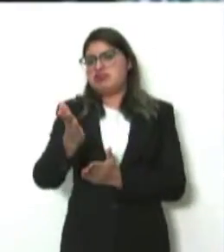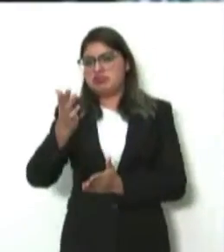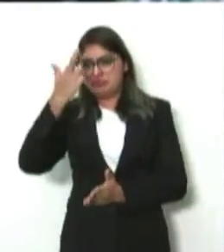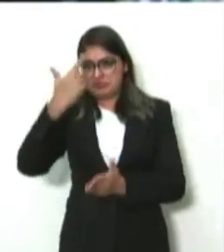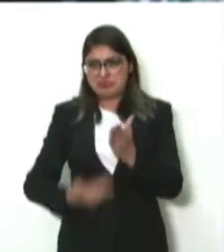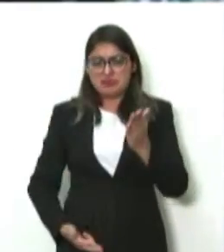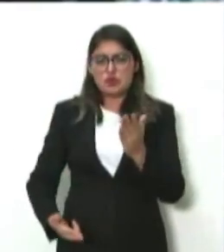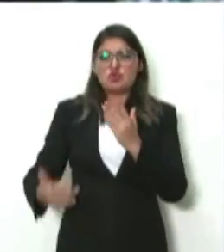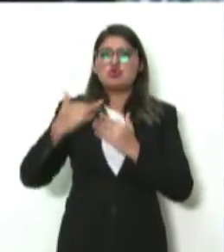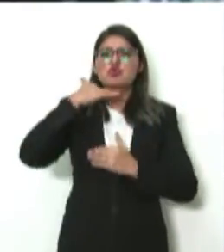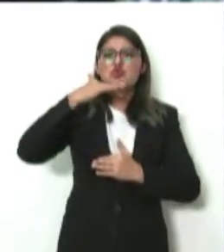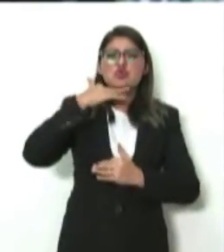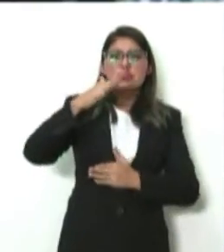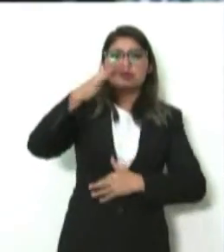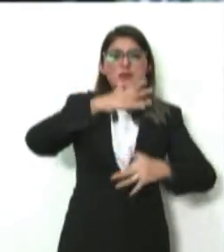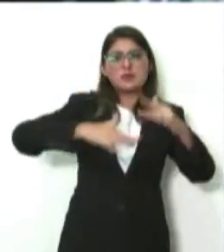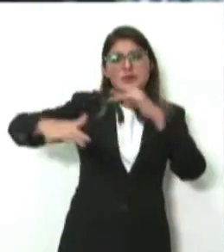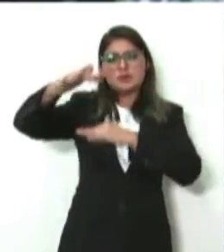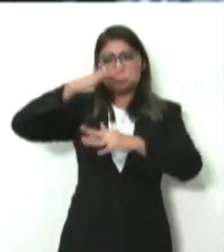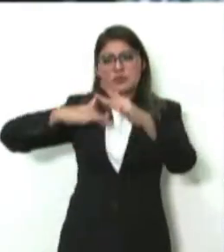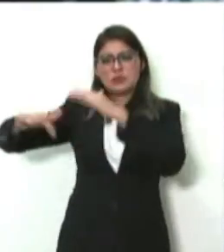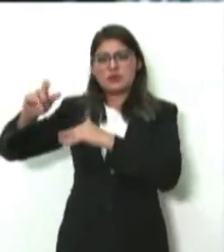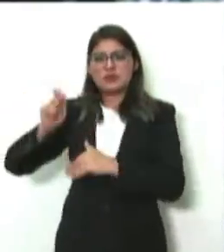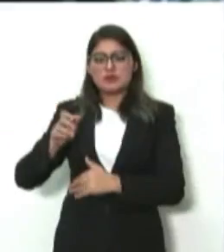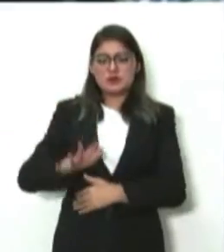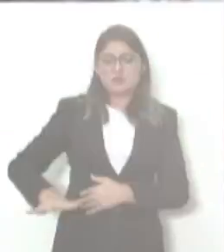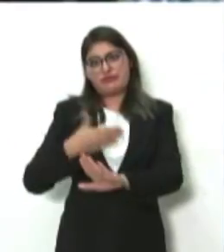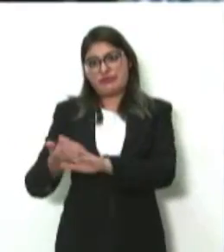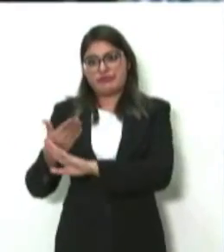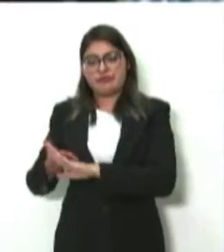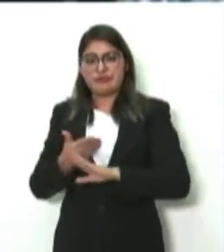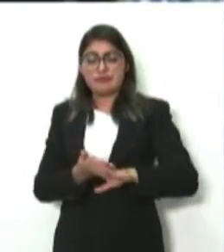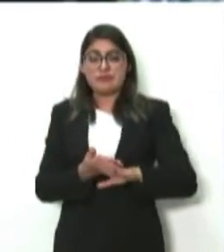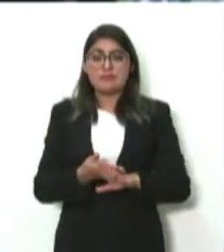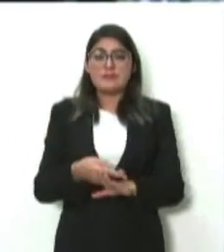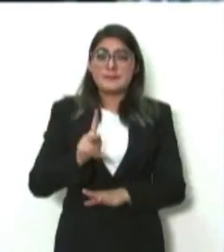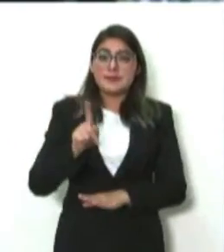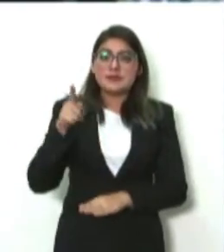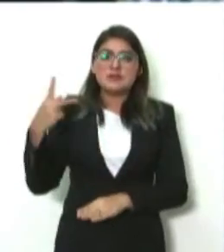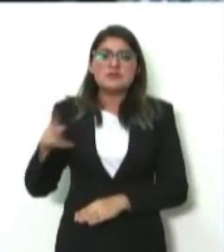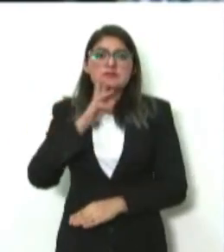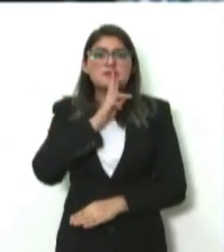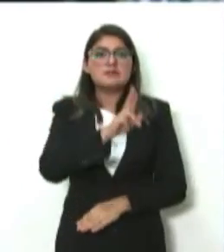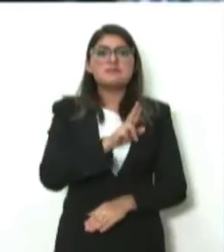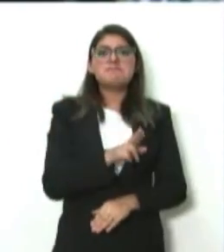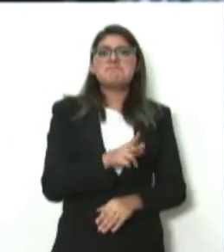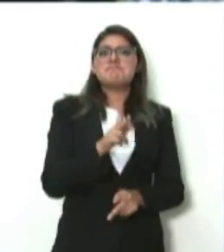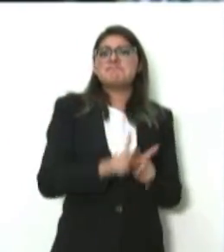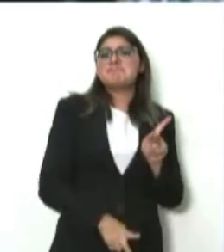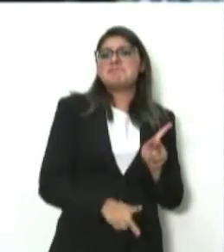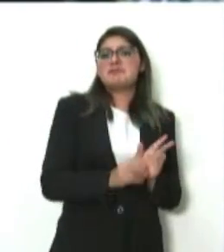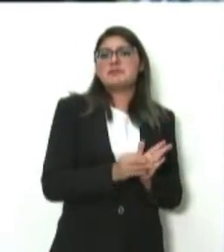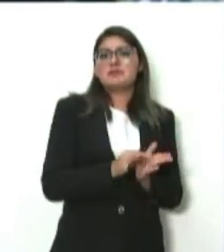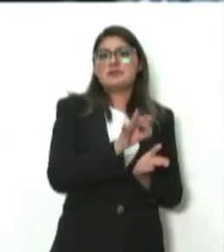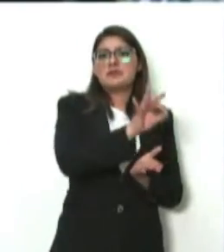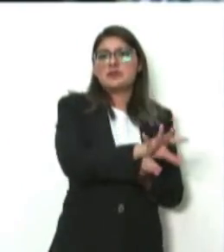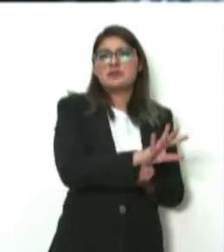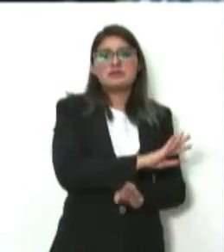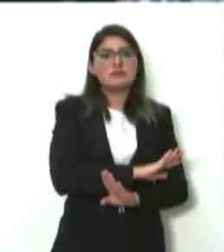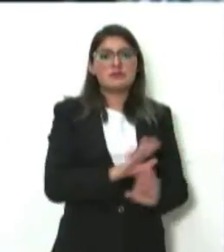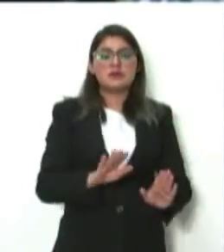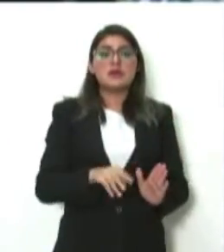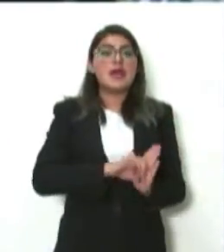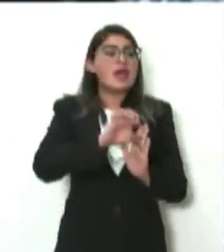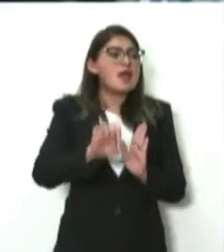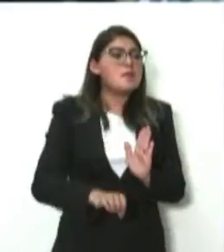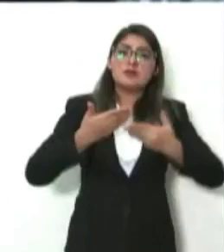de contaminación en el río Santiago. La respuesta fue incompleta porque no citaba